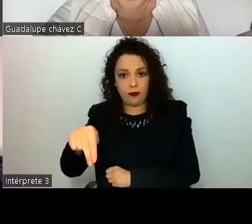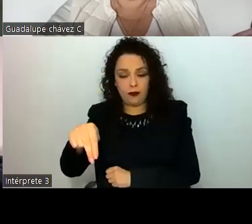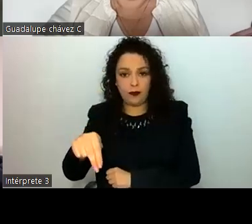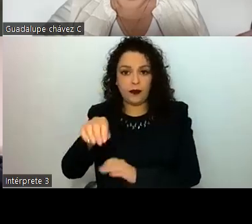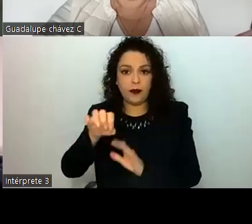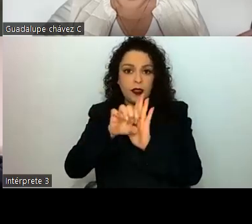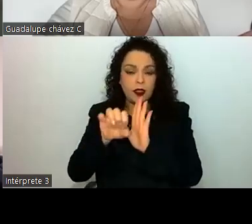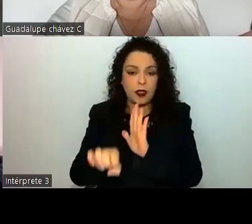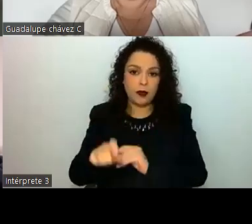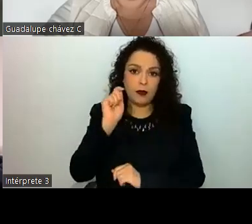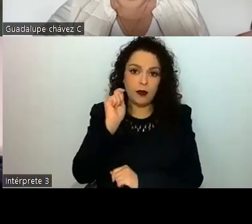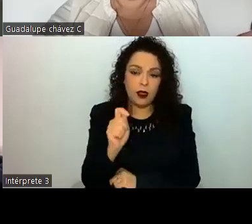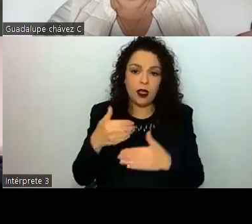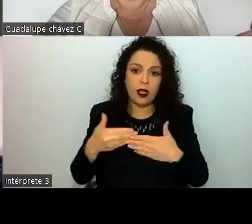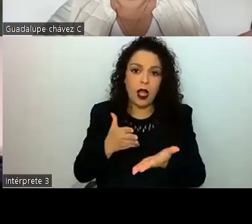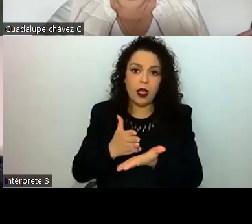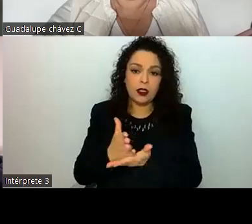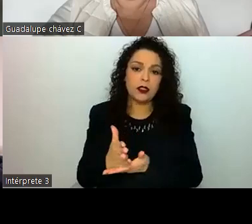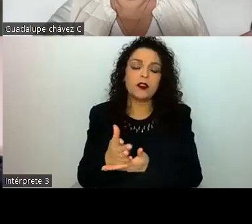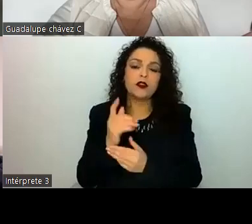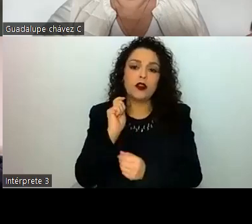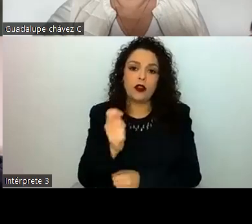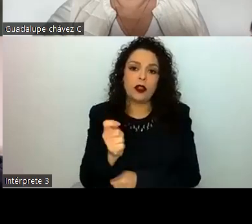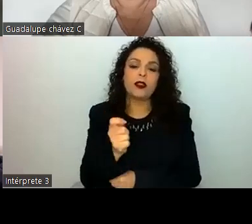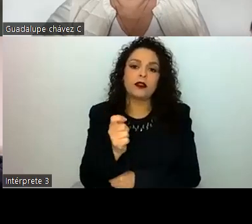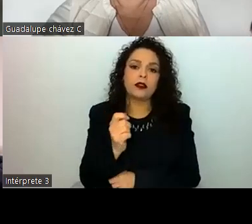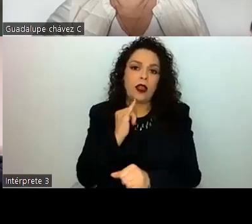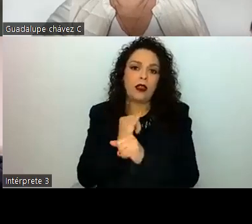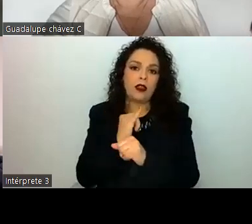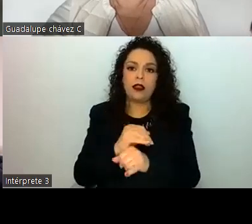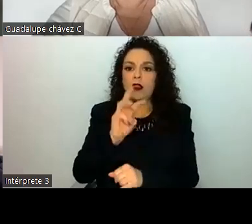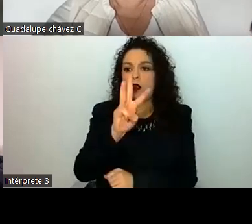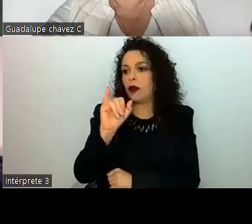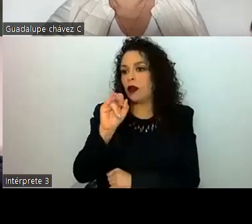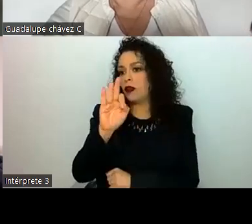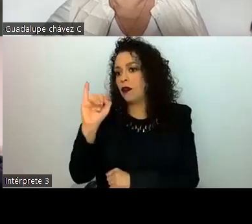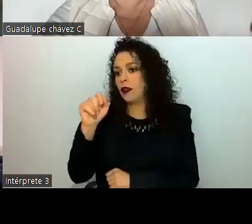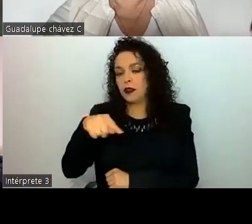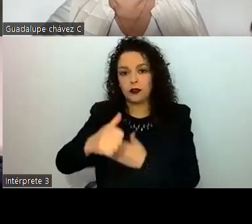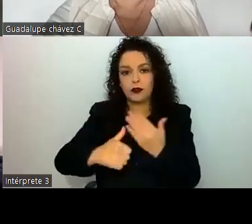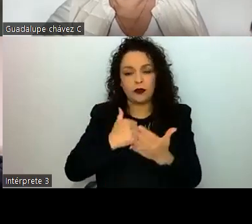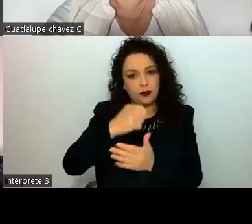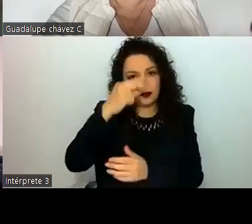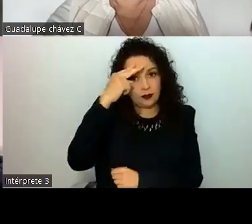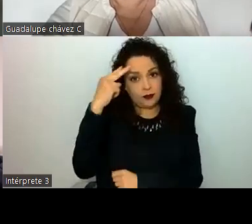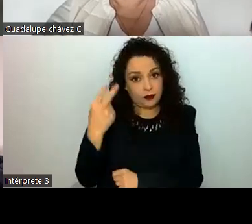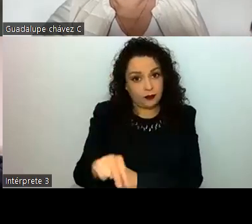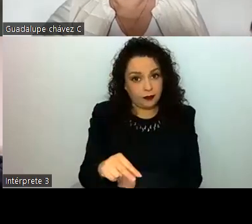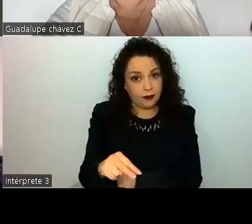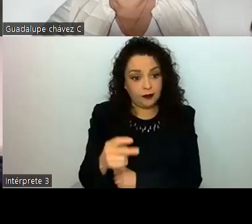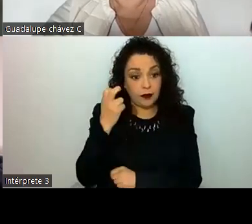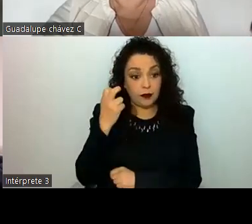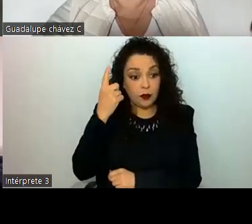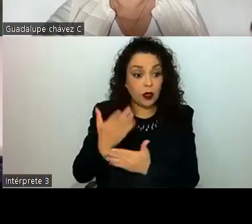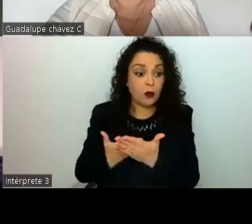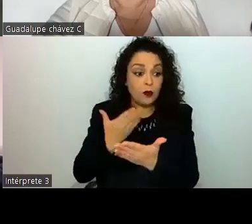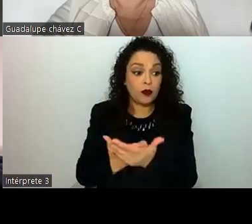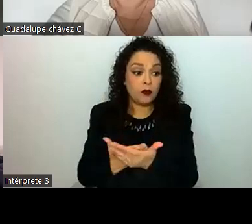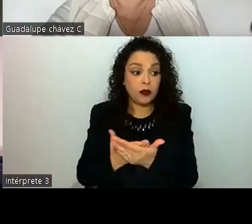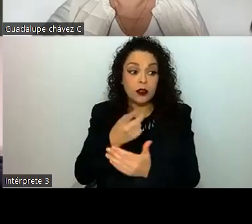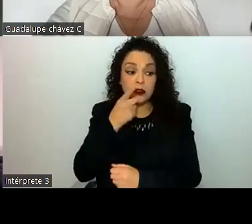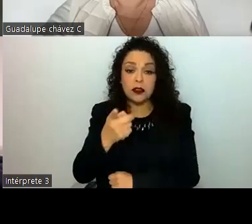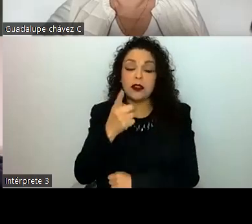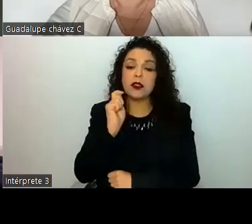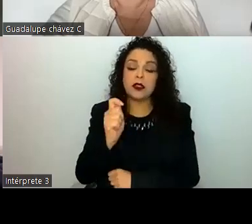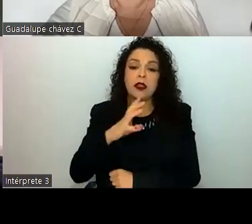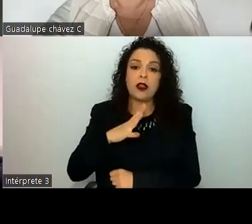la red de puntos de acceso Wi-Fi de la Ciudad de México. En este sentido, la propuesta de iniciativa plantea una tasa de